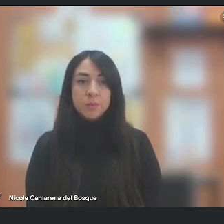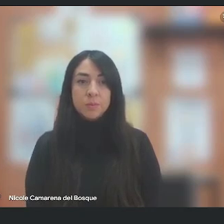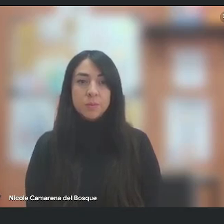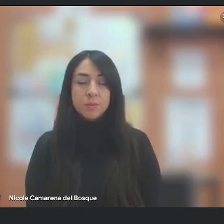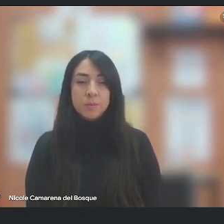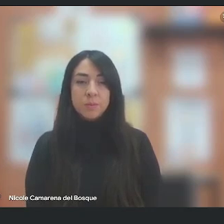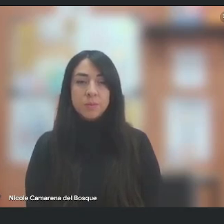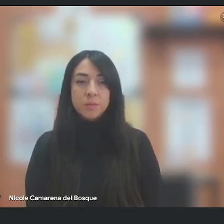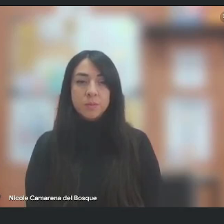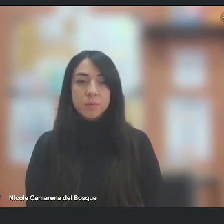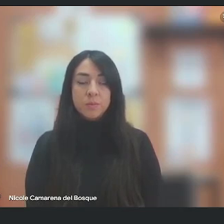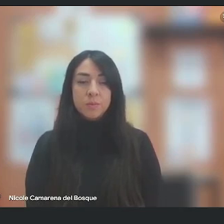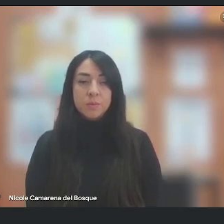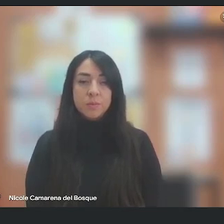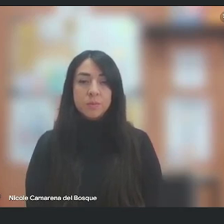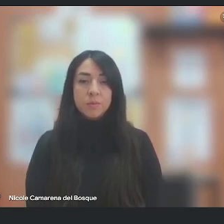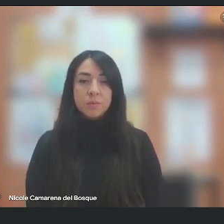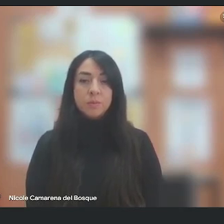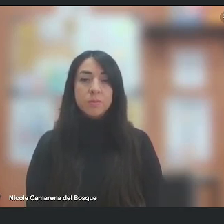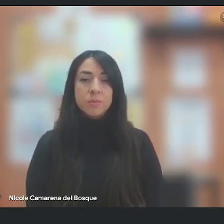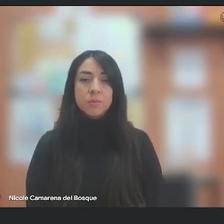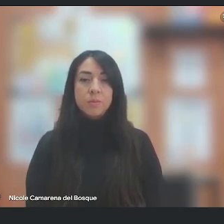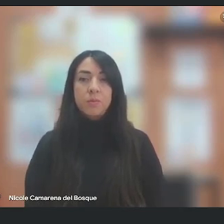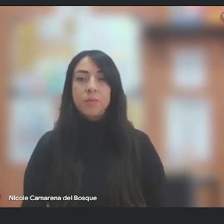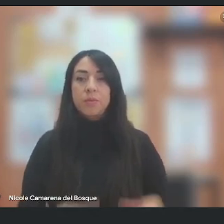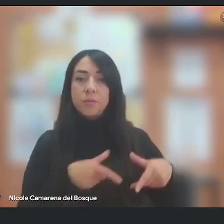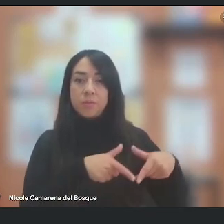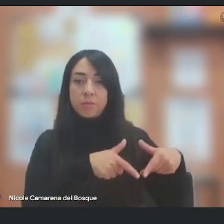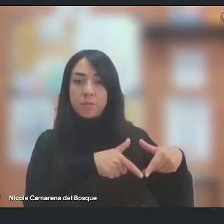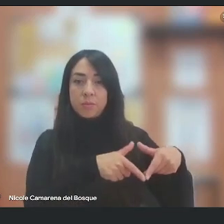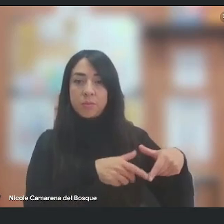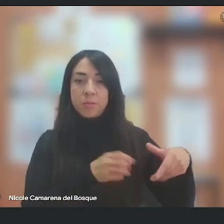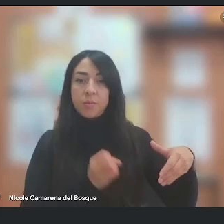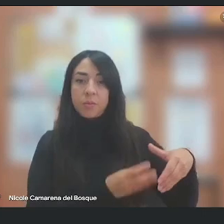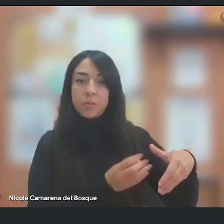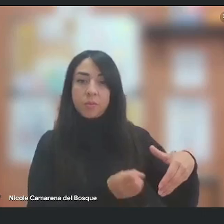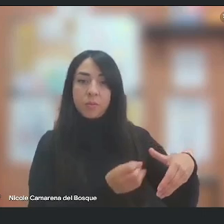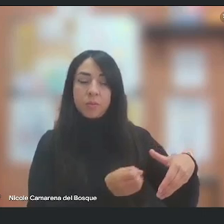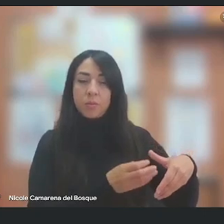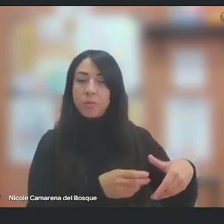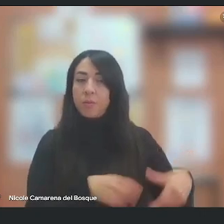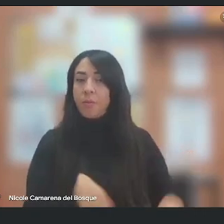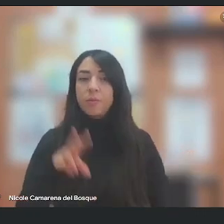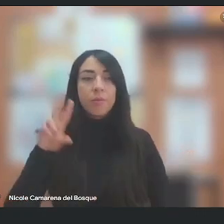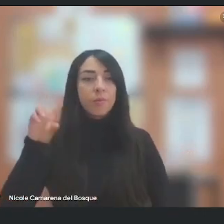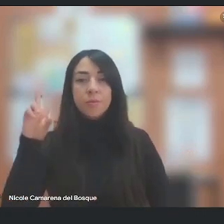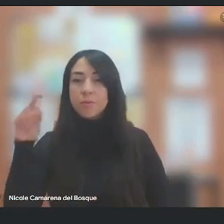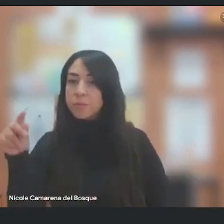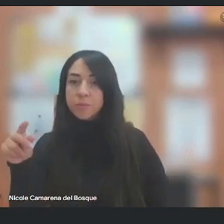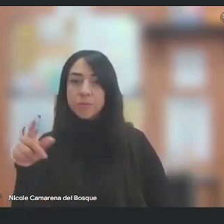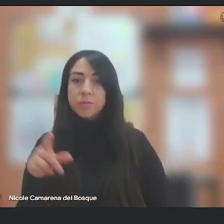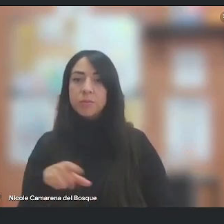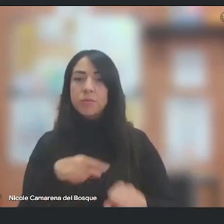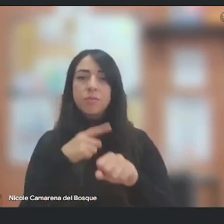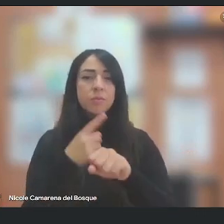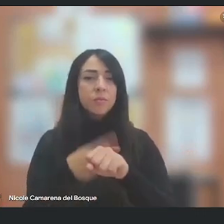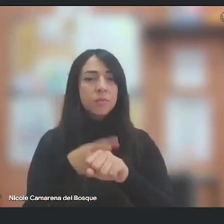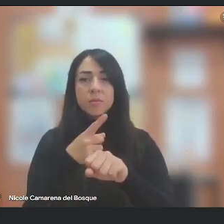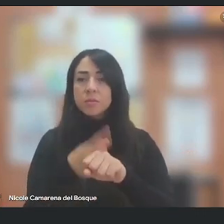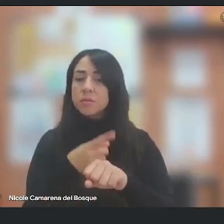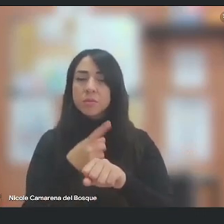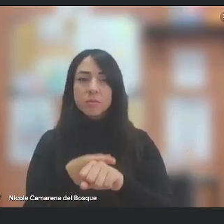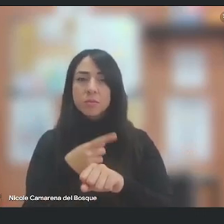menstruación. Este tipo de dolor es, como ya les decía, el dolor o el cólico menstrual es